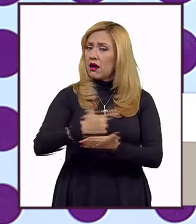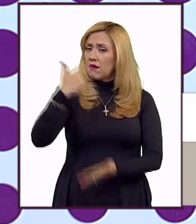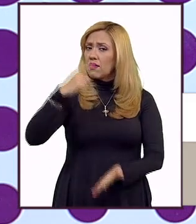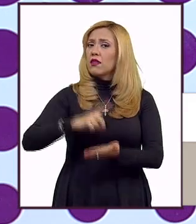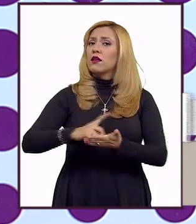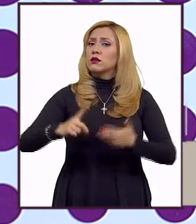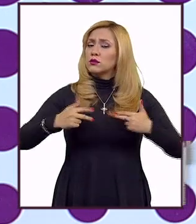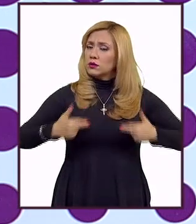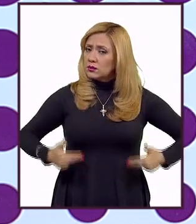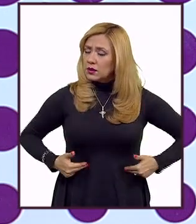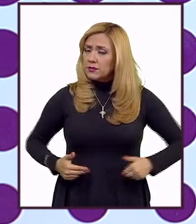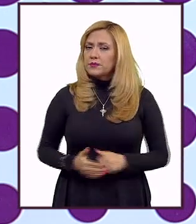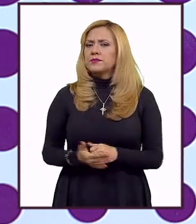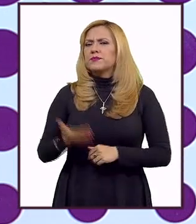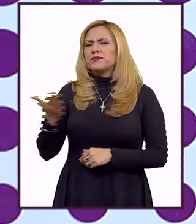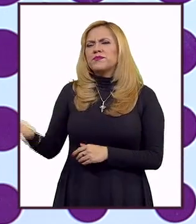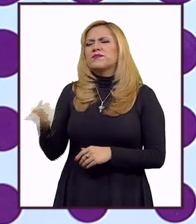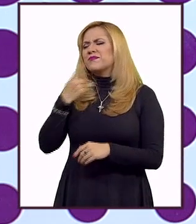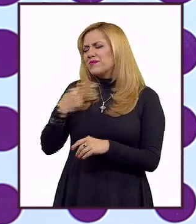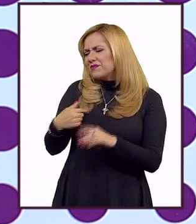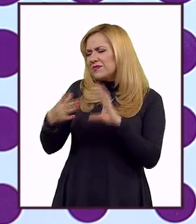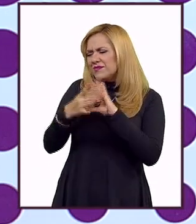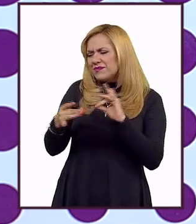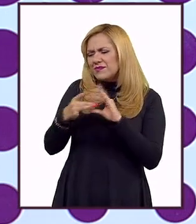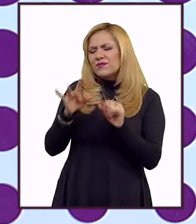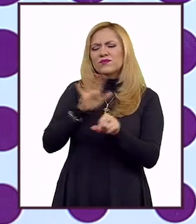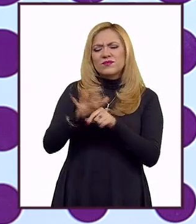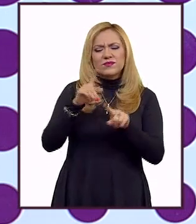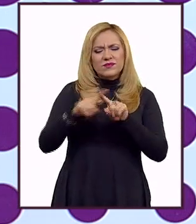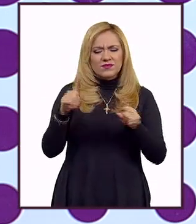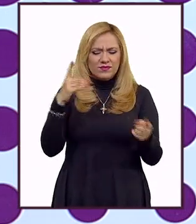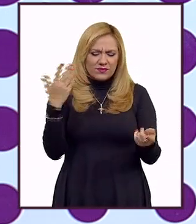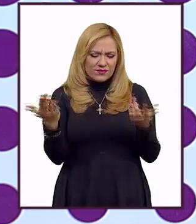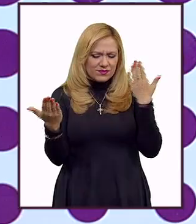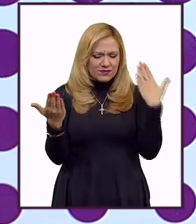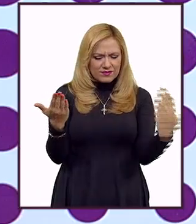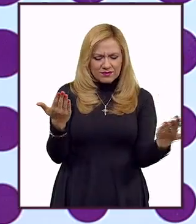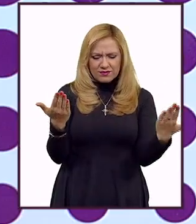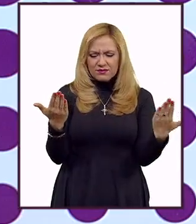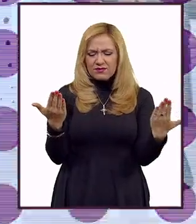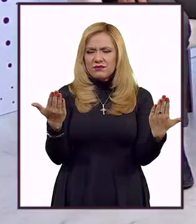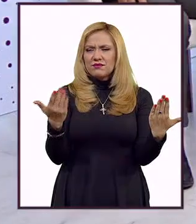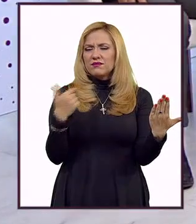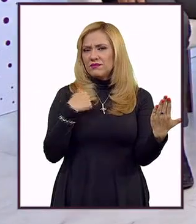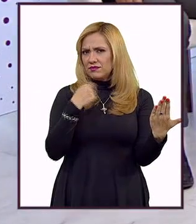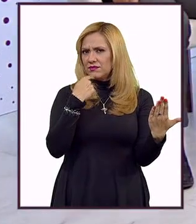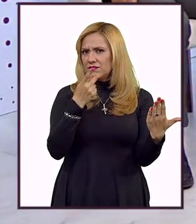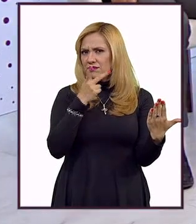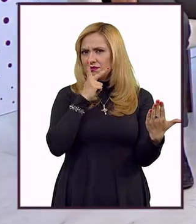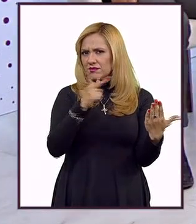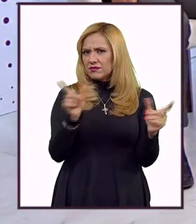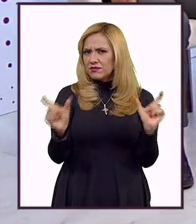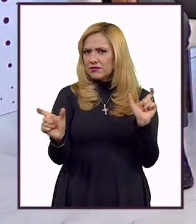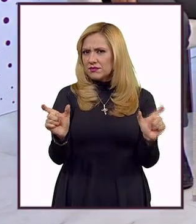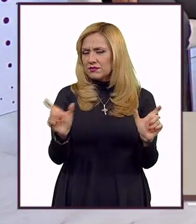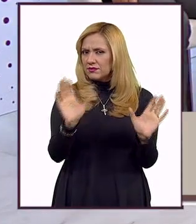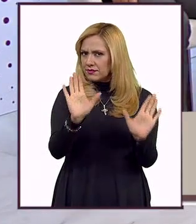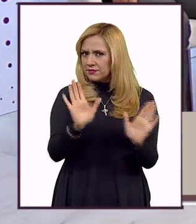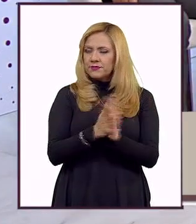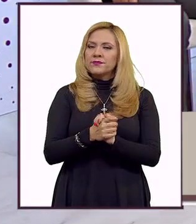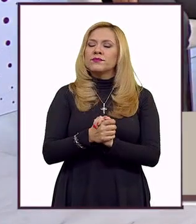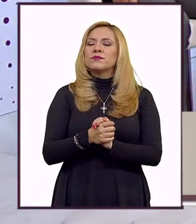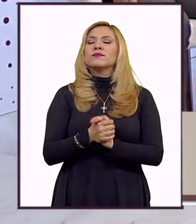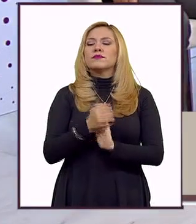humanos. Guillermo, ¿nos puedes explicar cuál es la diferencia entre estos dos términos o a lo que me estoy refiriendo? Claro, justamente